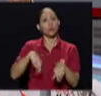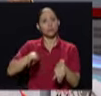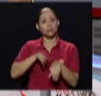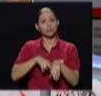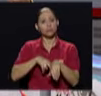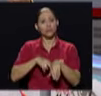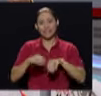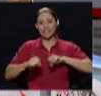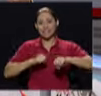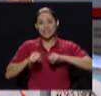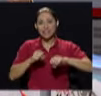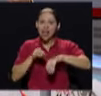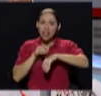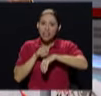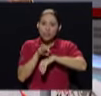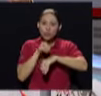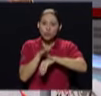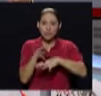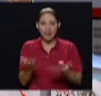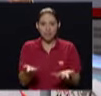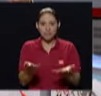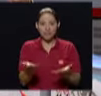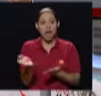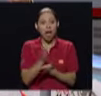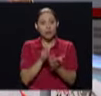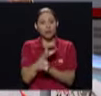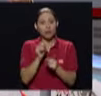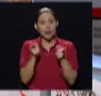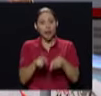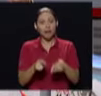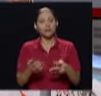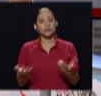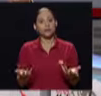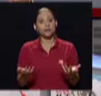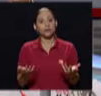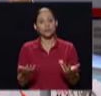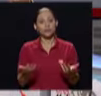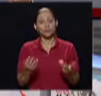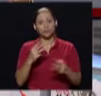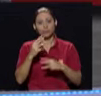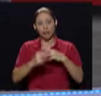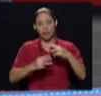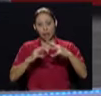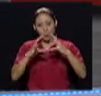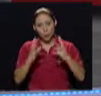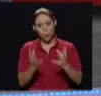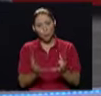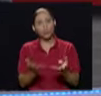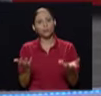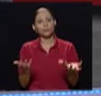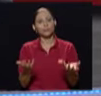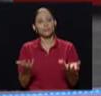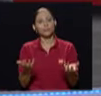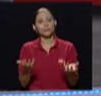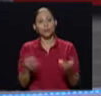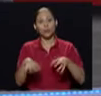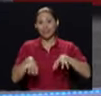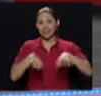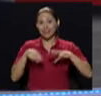tener sismicidad inducida, hay casos a nivel mundial en donde